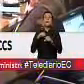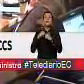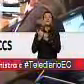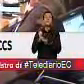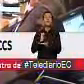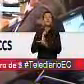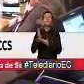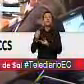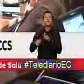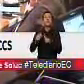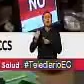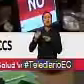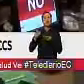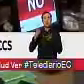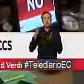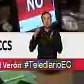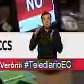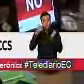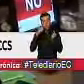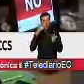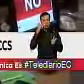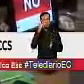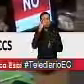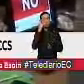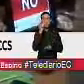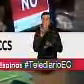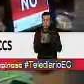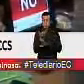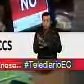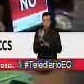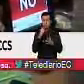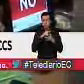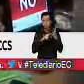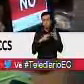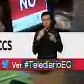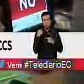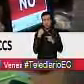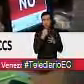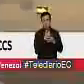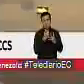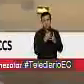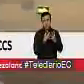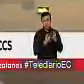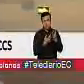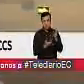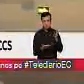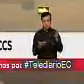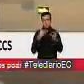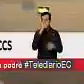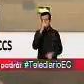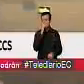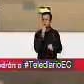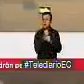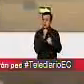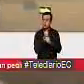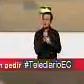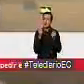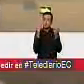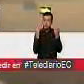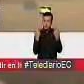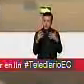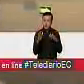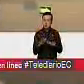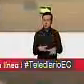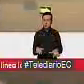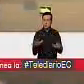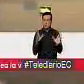Asamblea Nacional se enfoca más allá. En el legislativo existen propuestas para restarle atribuciones a este organismo. El trabajo que se está realizando